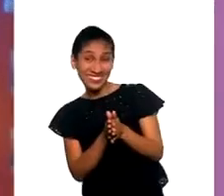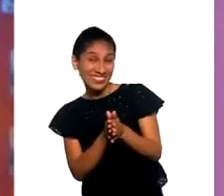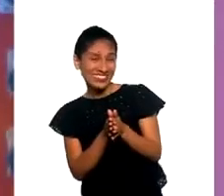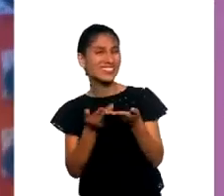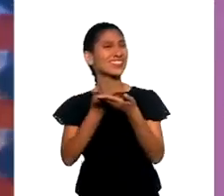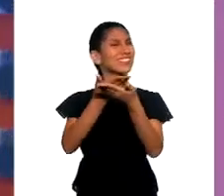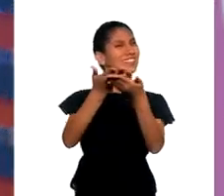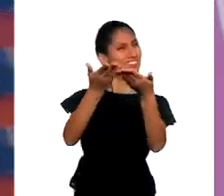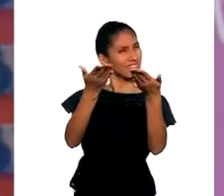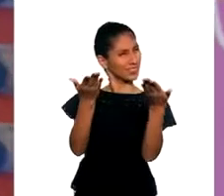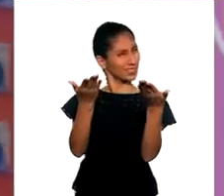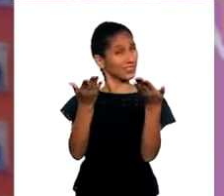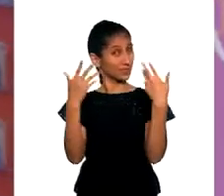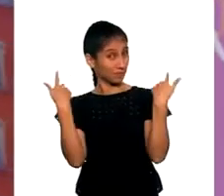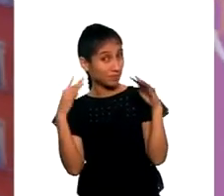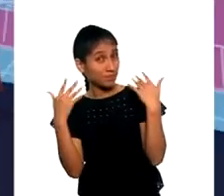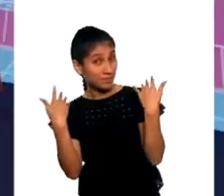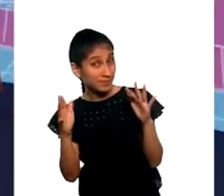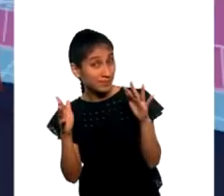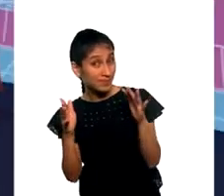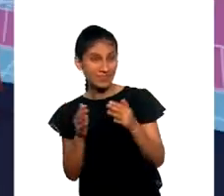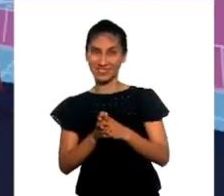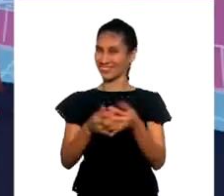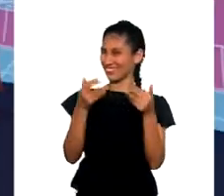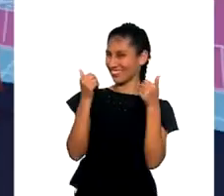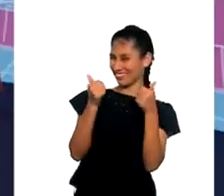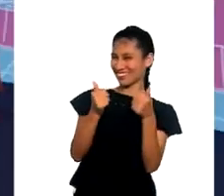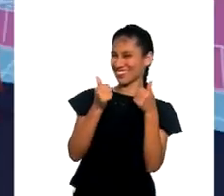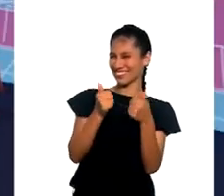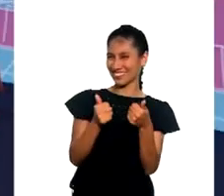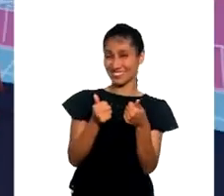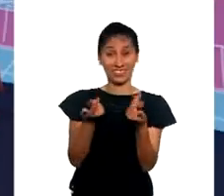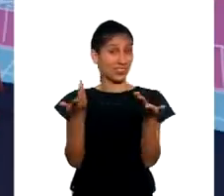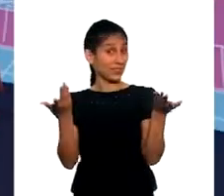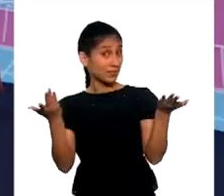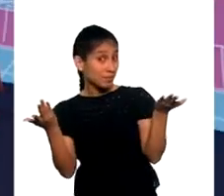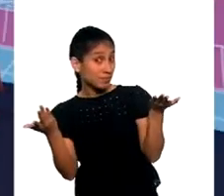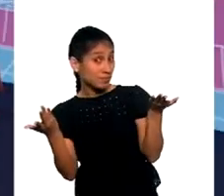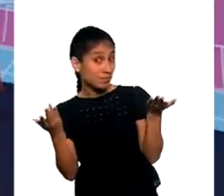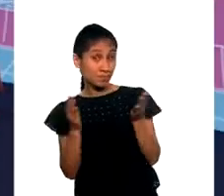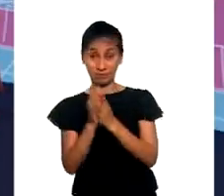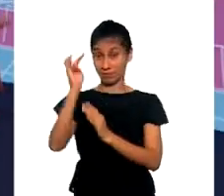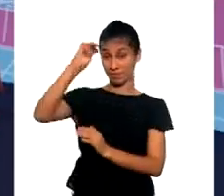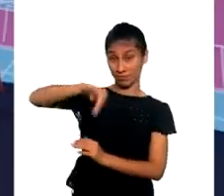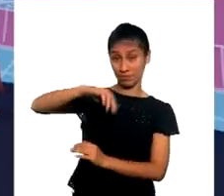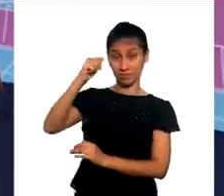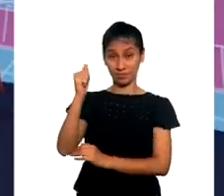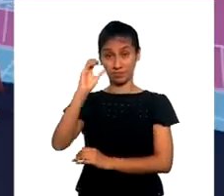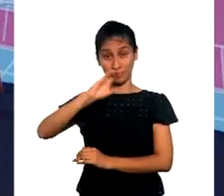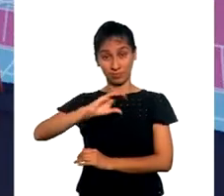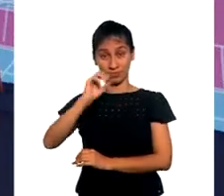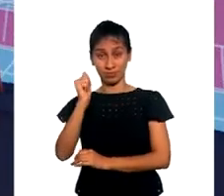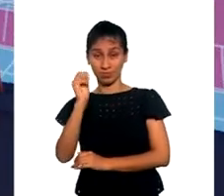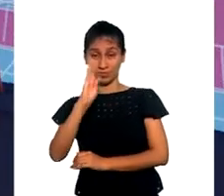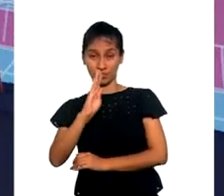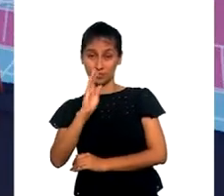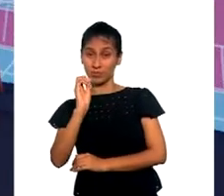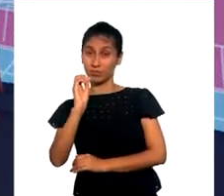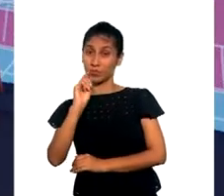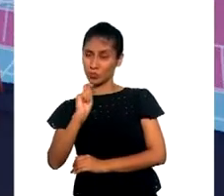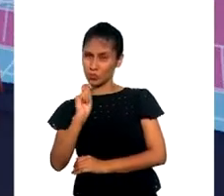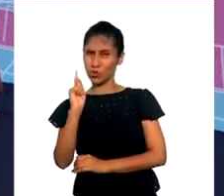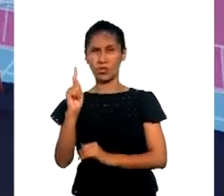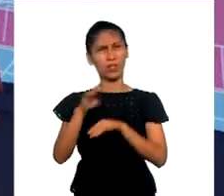ustedes están listos muy bien entonces moda cabot irá proyectando